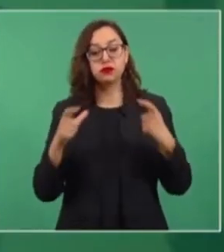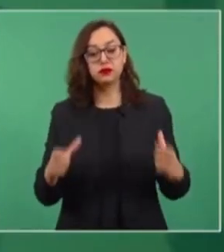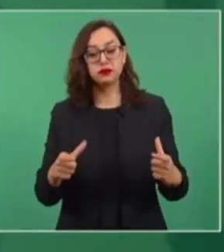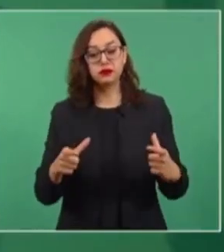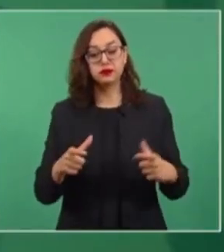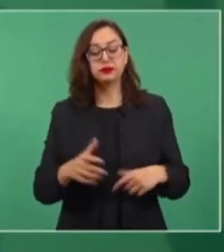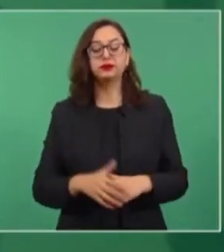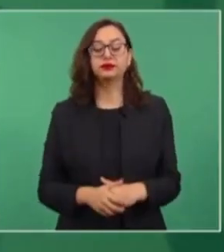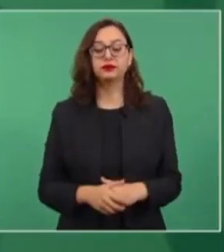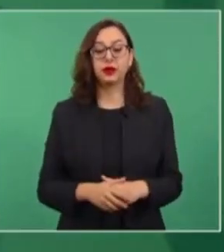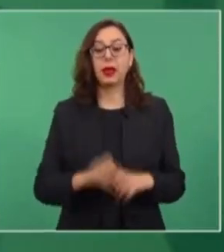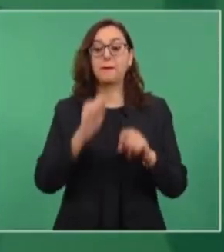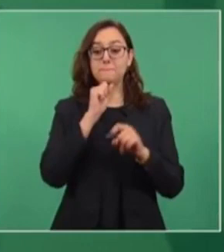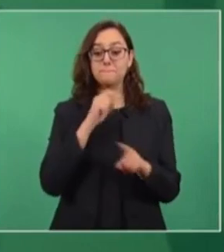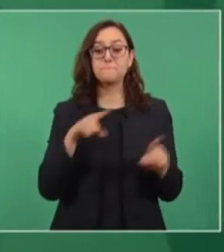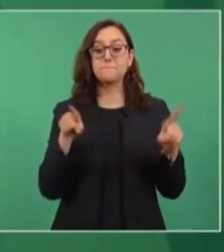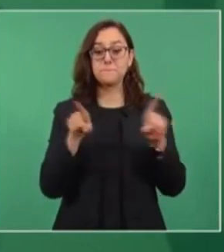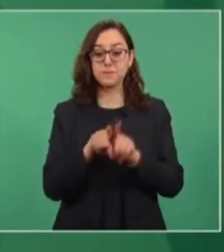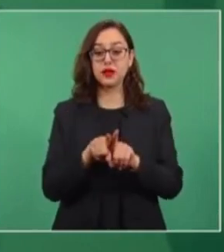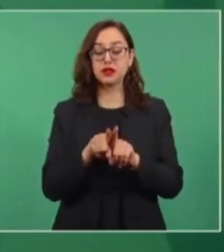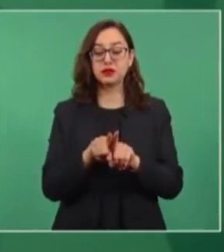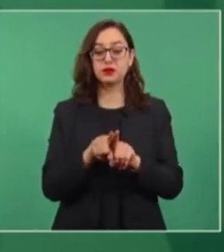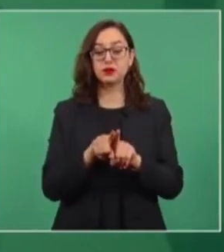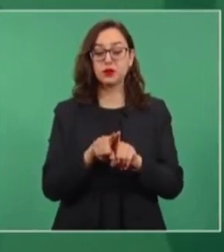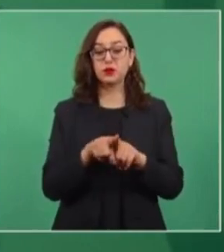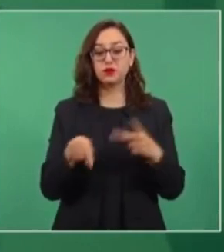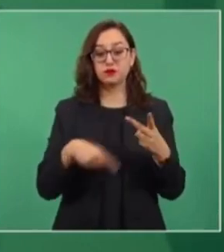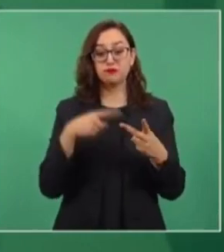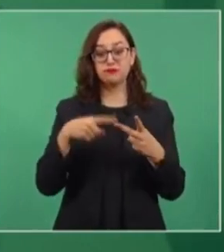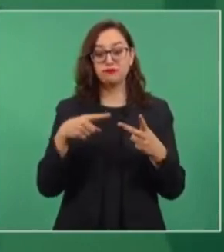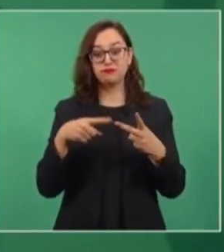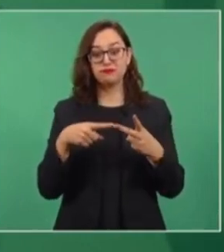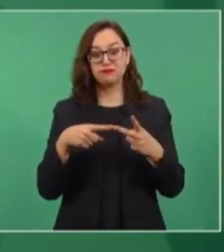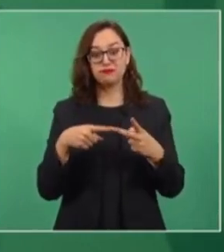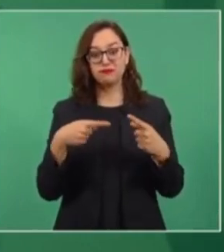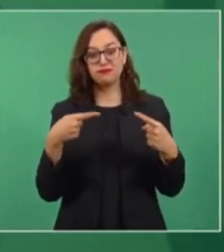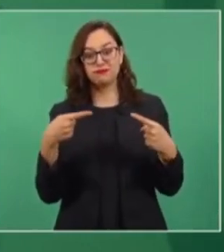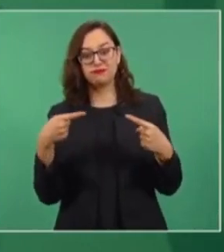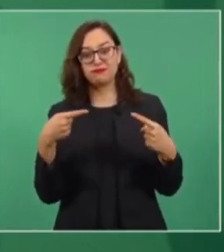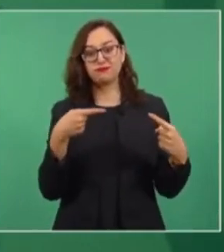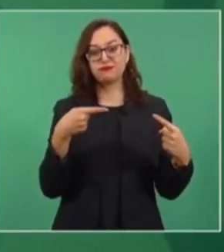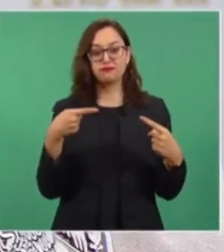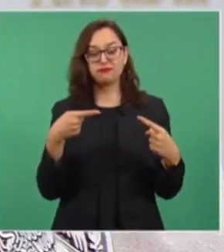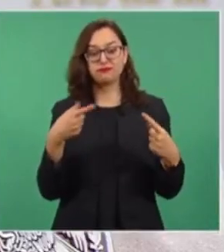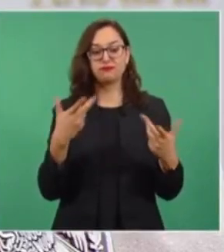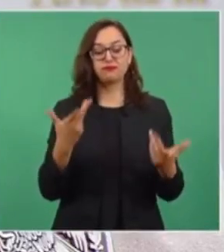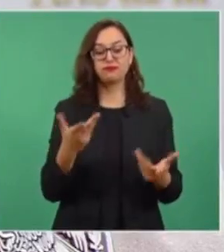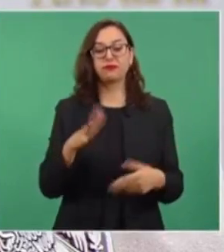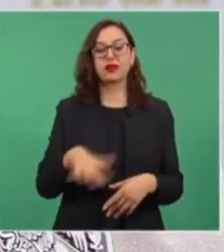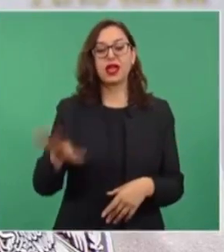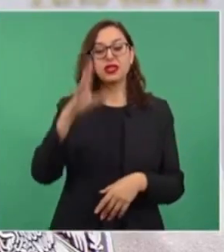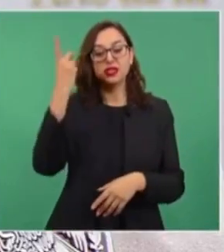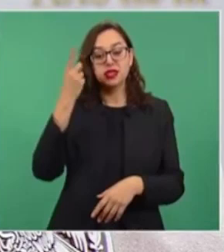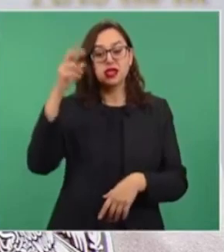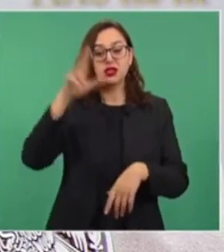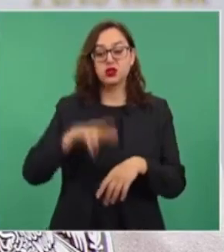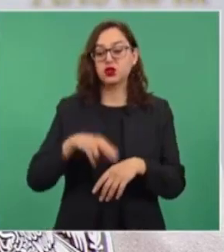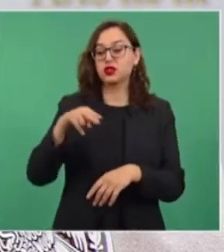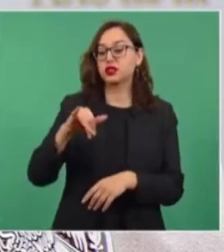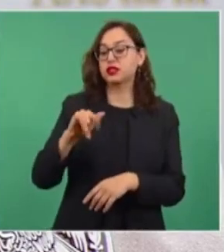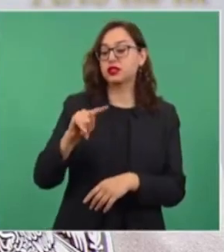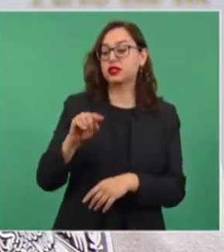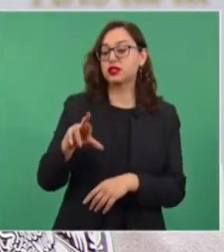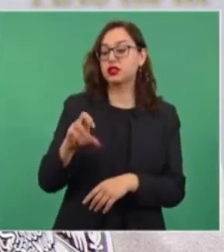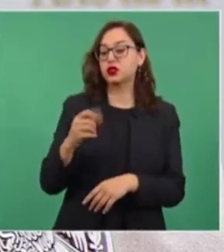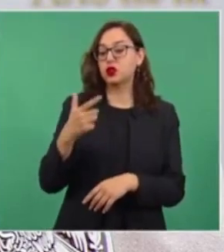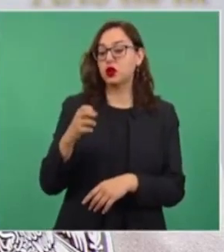también a su oposición a la inyección de nitrógeno en